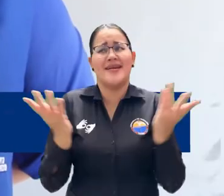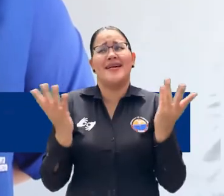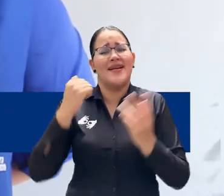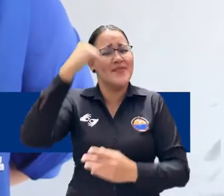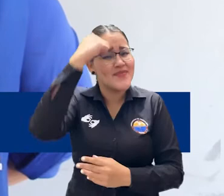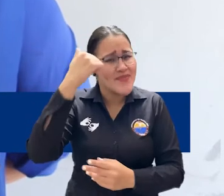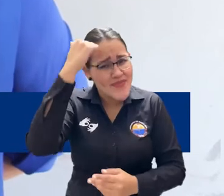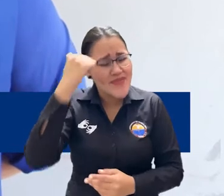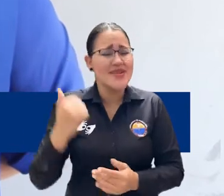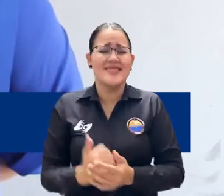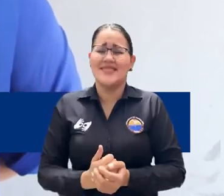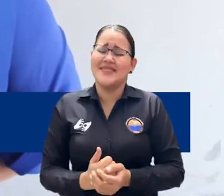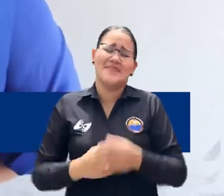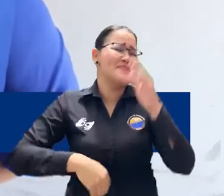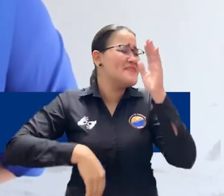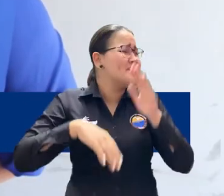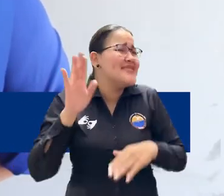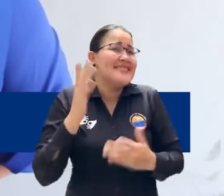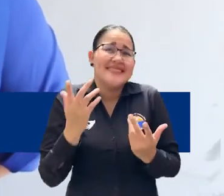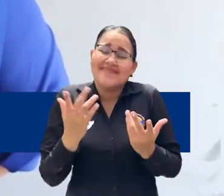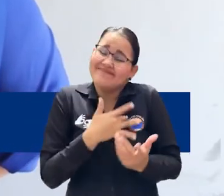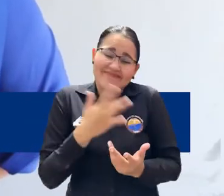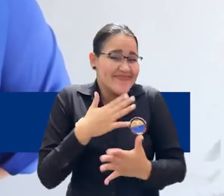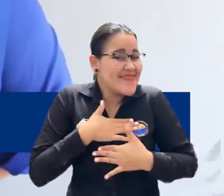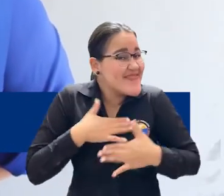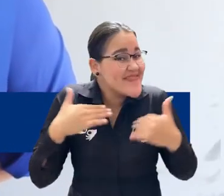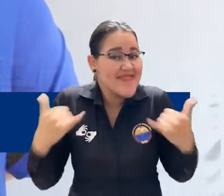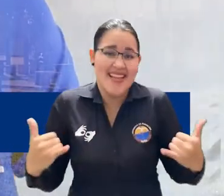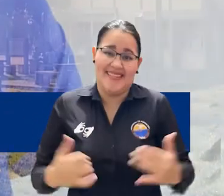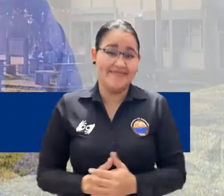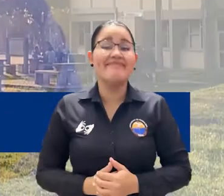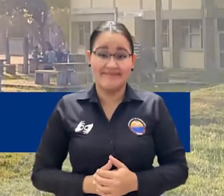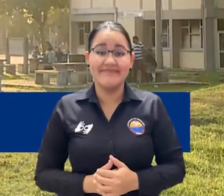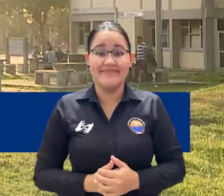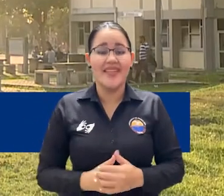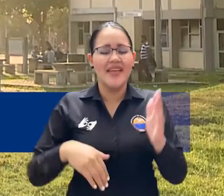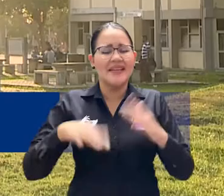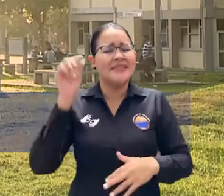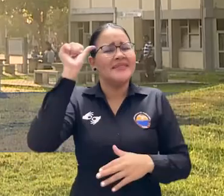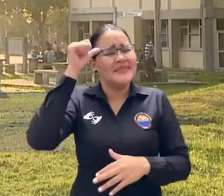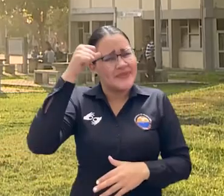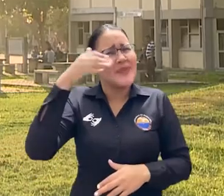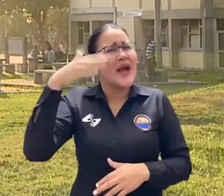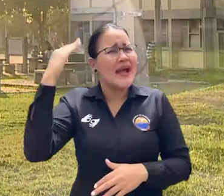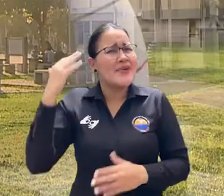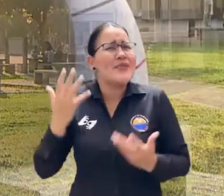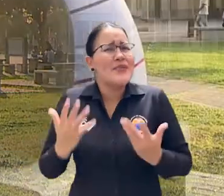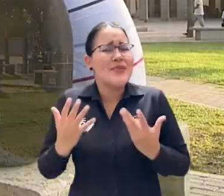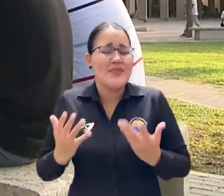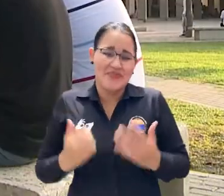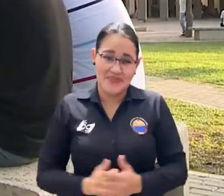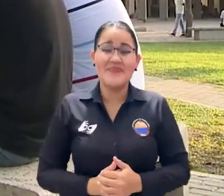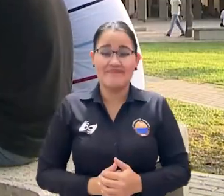pero muy feliz, feliz me siento. Voy a recordar todo, todo lo que viví, los espacios que tiene la universidad,